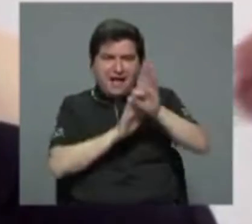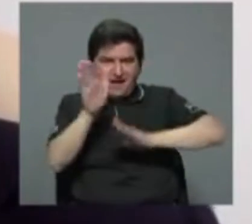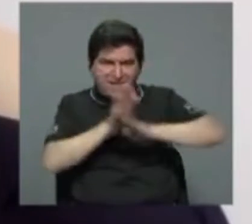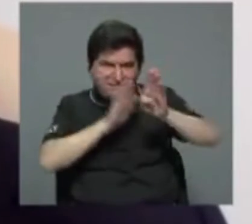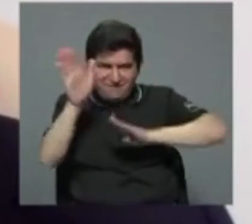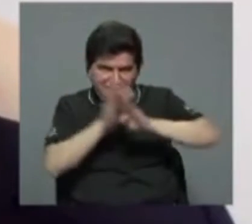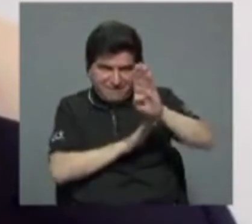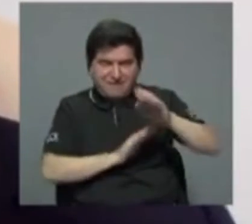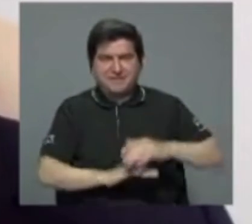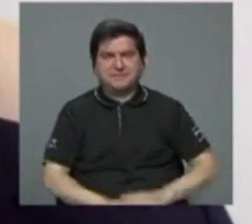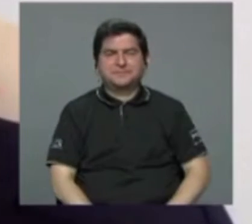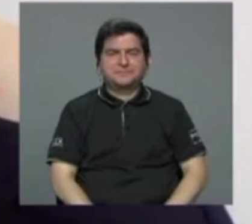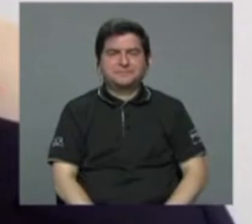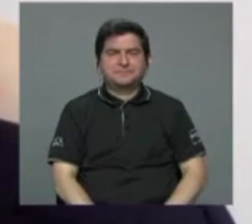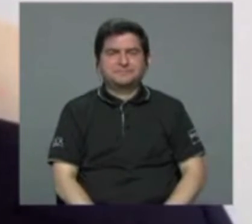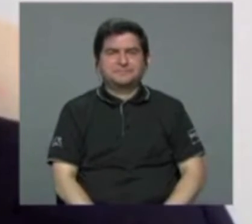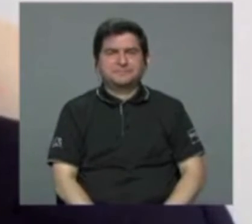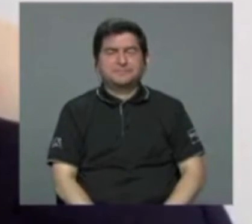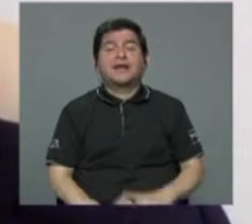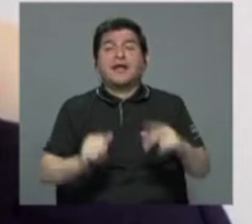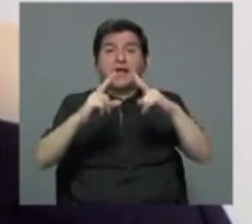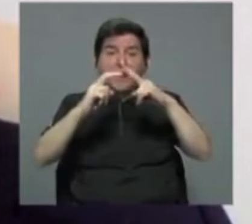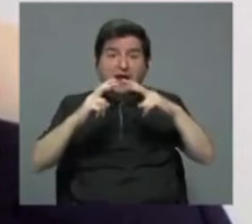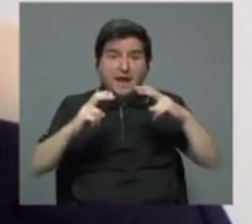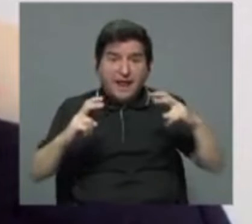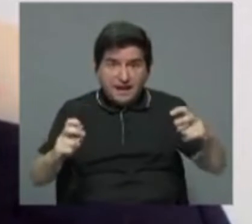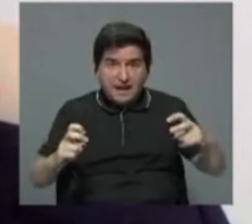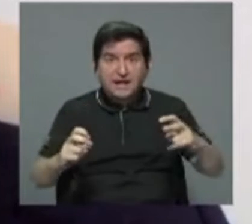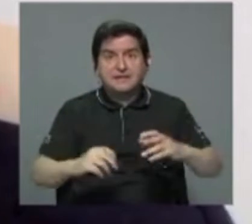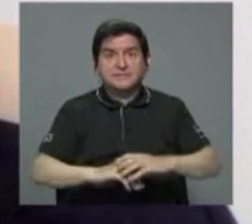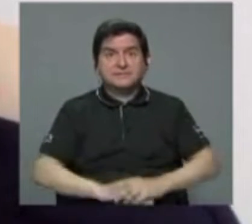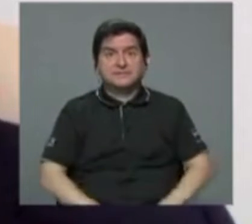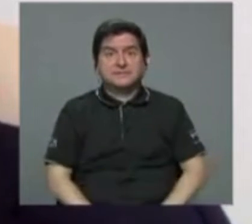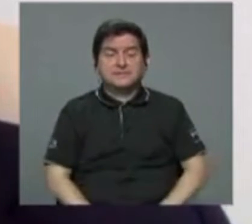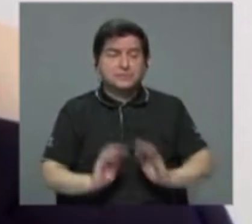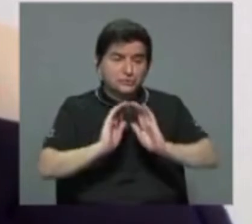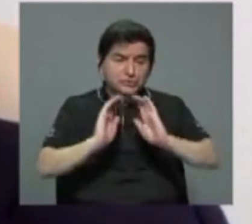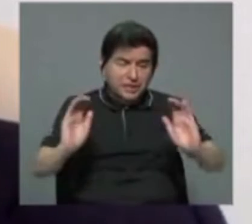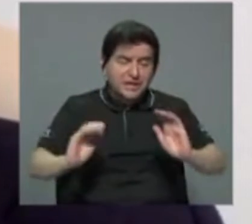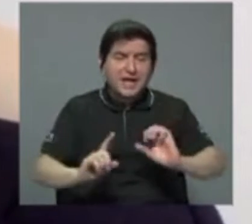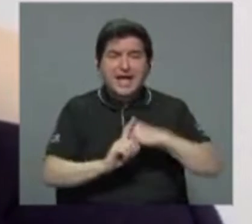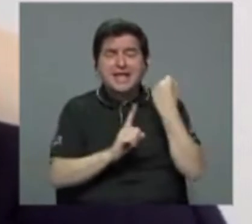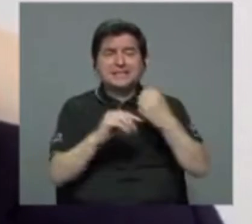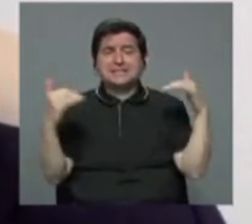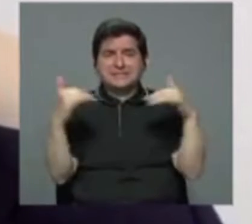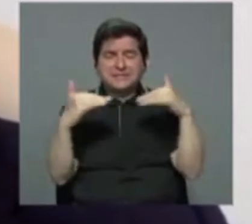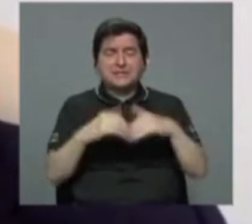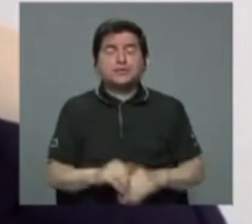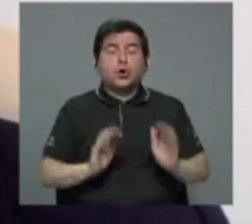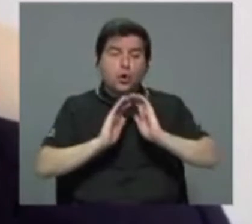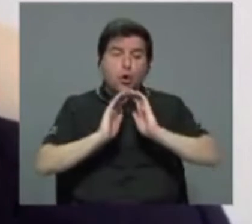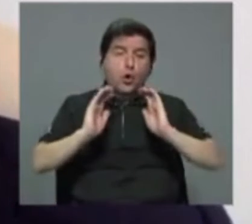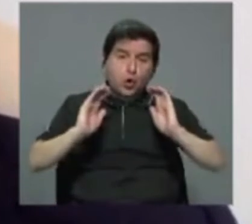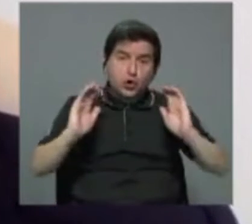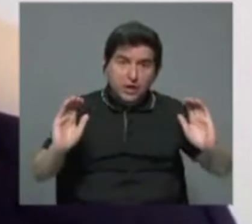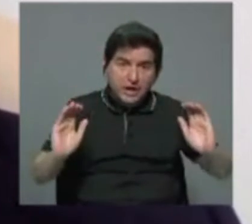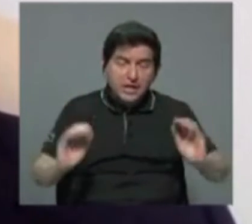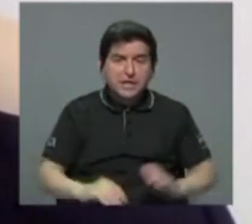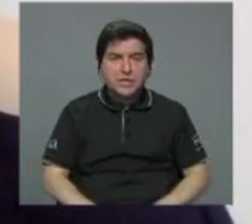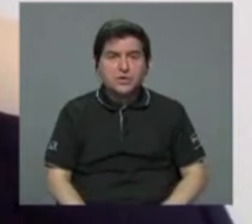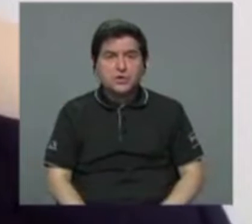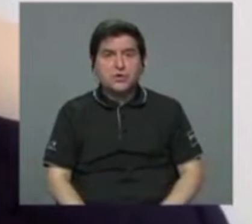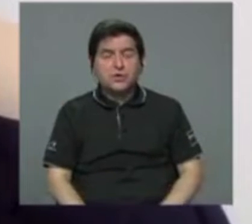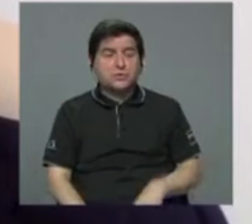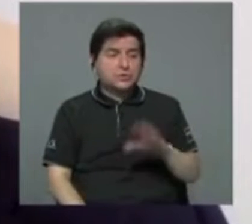desarrollan, el análisis de la niñez en conflicto armado, la niñez o la niñez